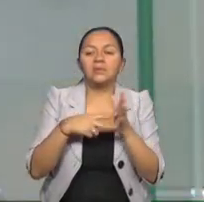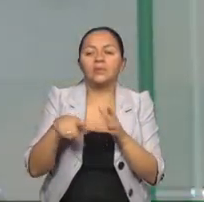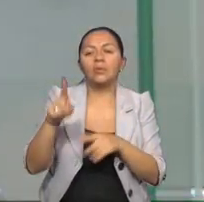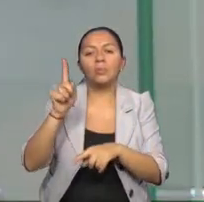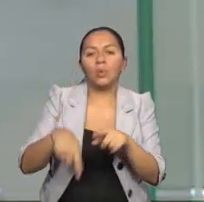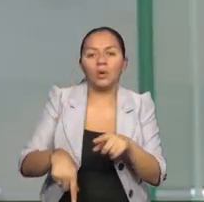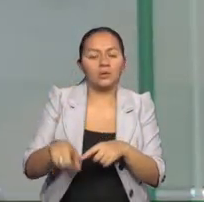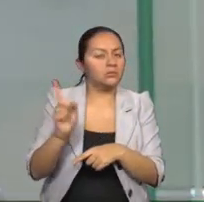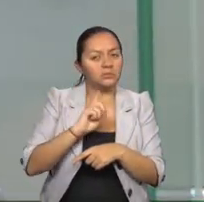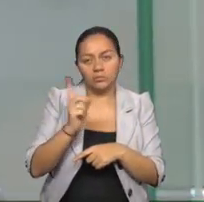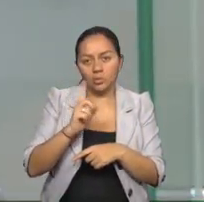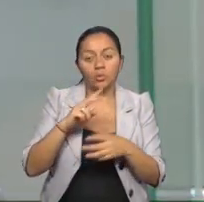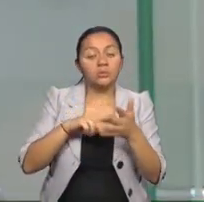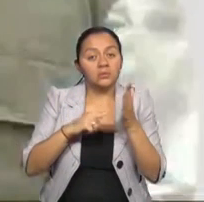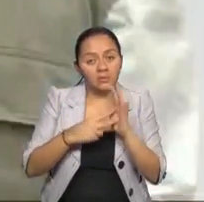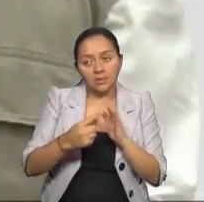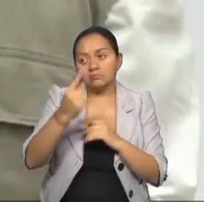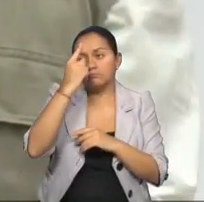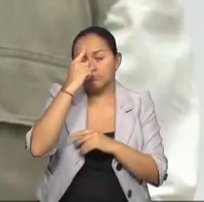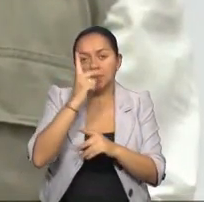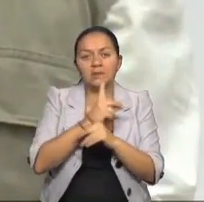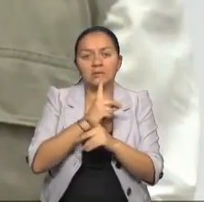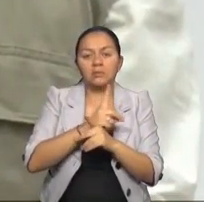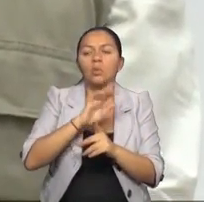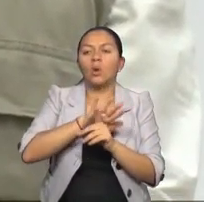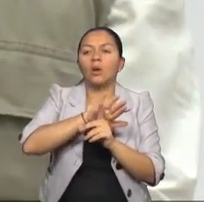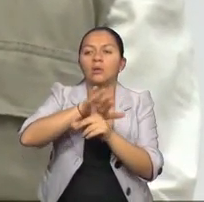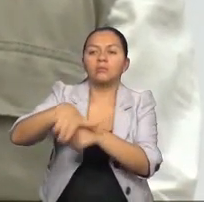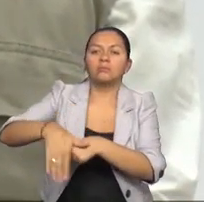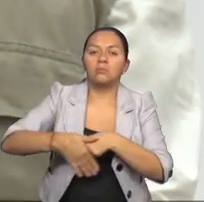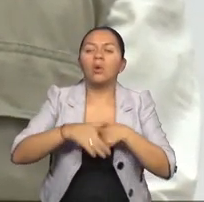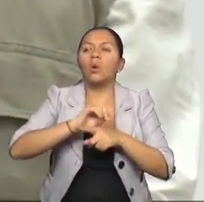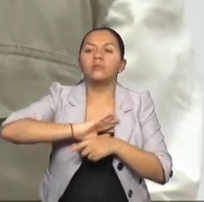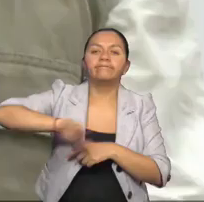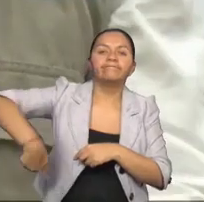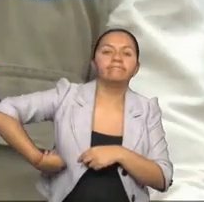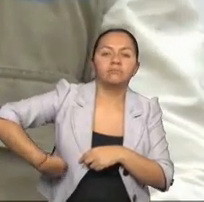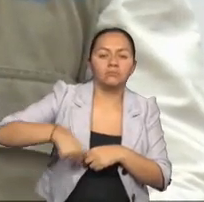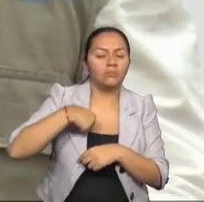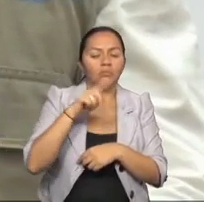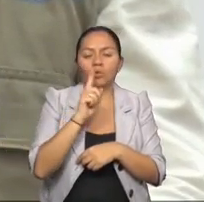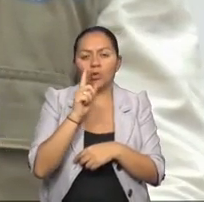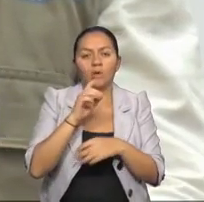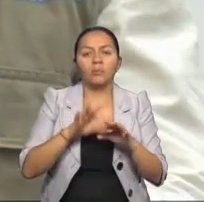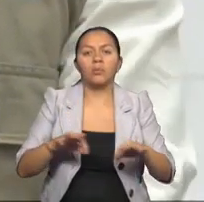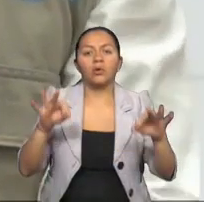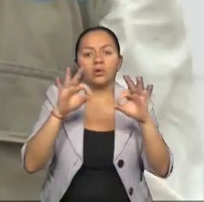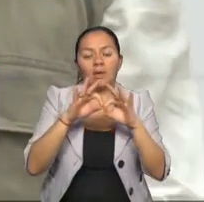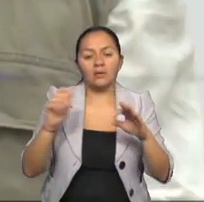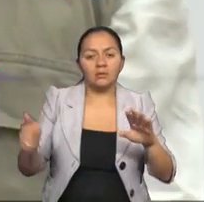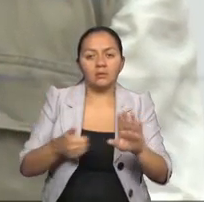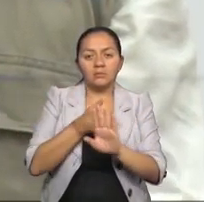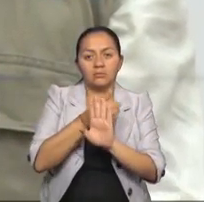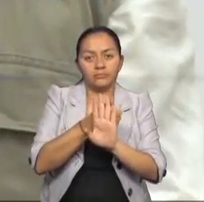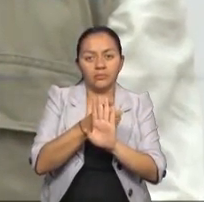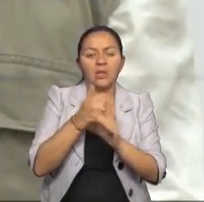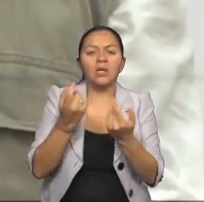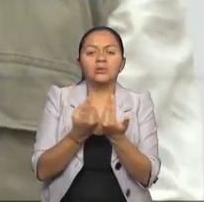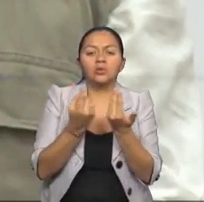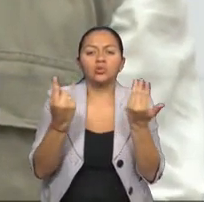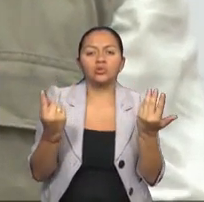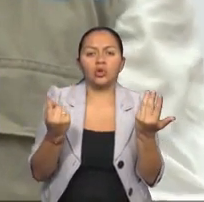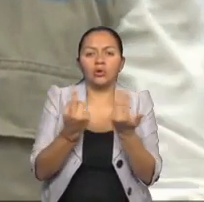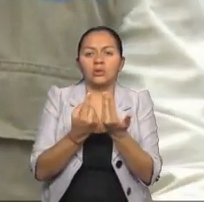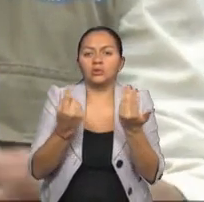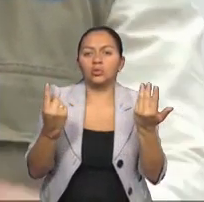realmente sí exactamente ni invisibilizarlo ni hacerlo parte de invisibilizar la exclusión cotidiana de la